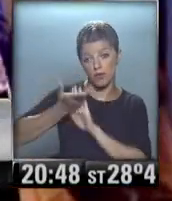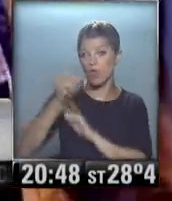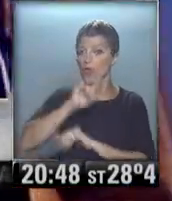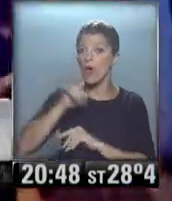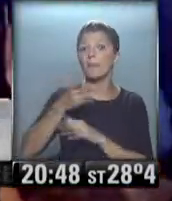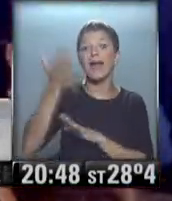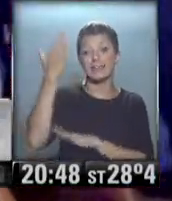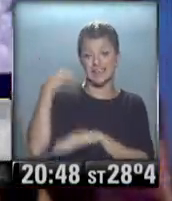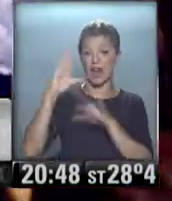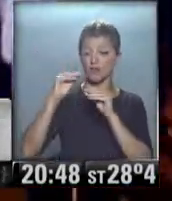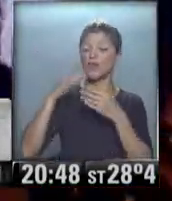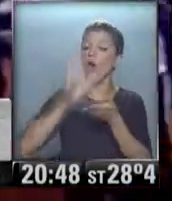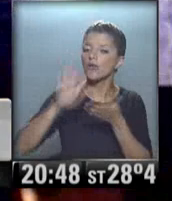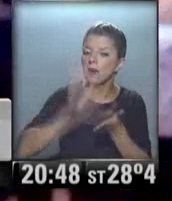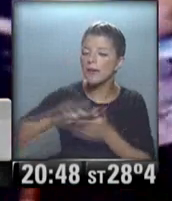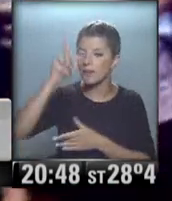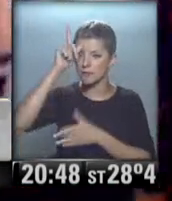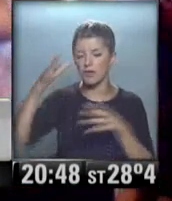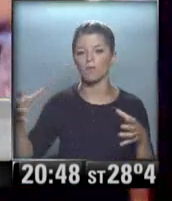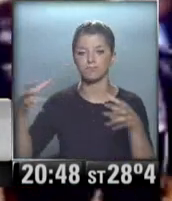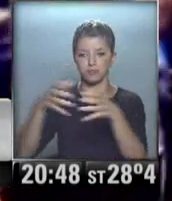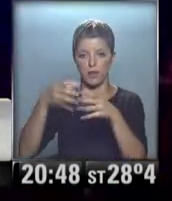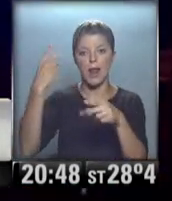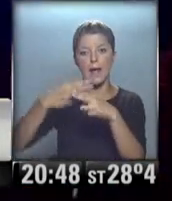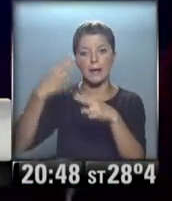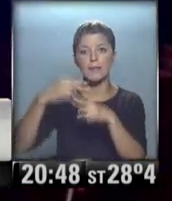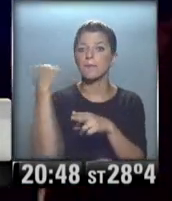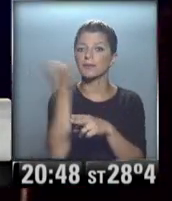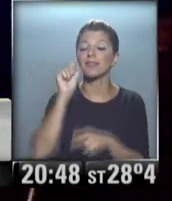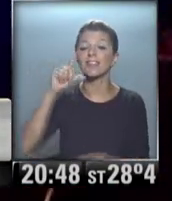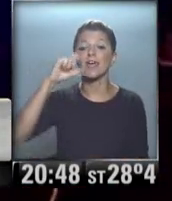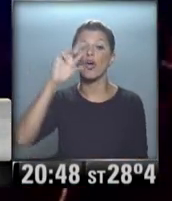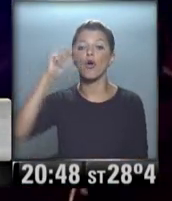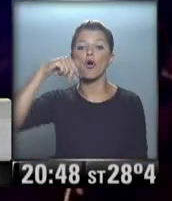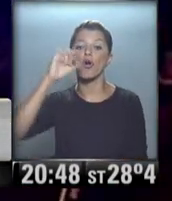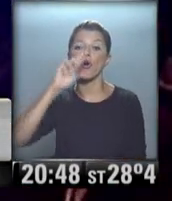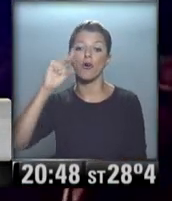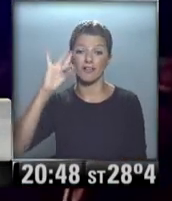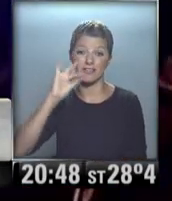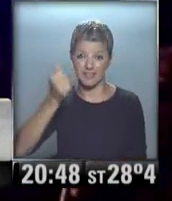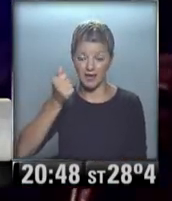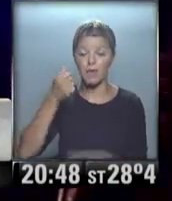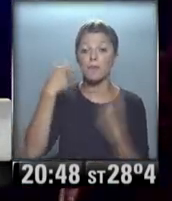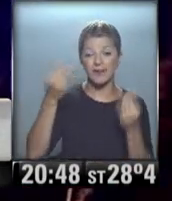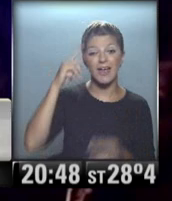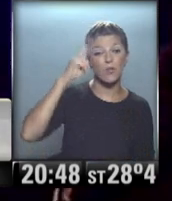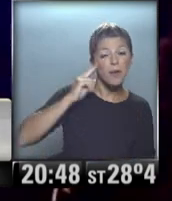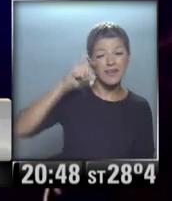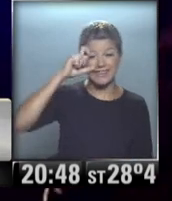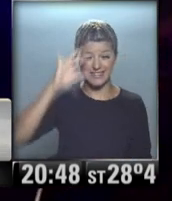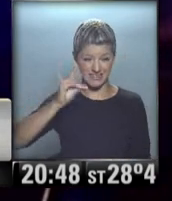hubo una nueva concentración de policías en la plaza principal de concordia donde el autoacuartelamiento del 9 y 10 de diciembre